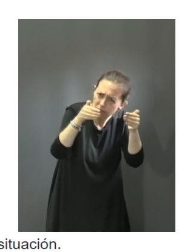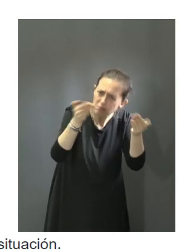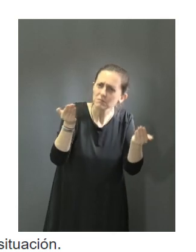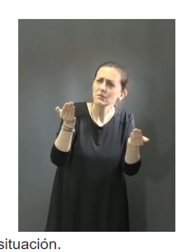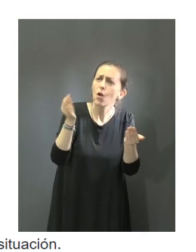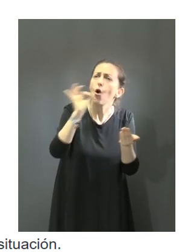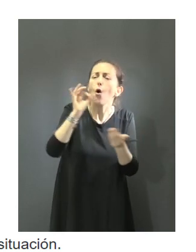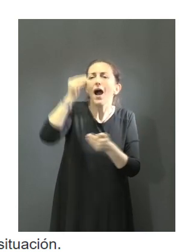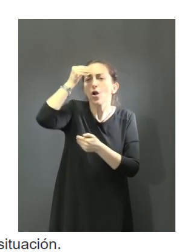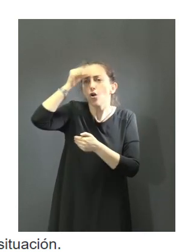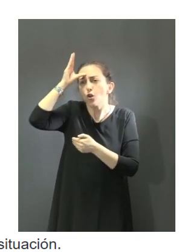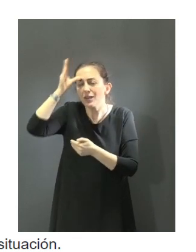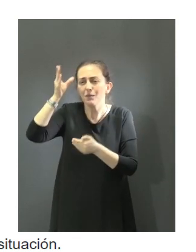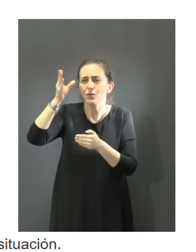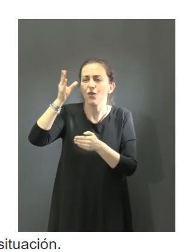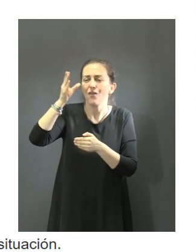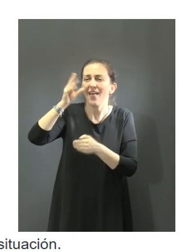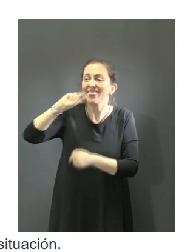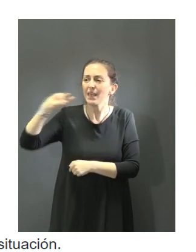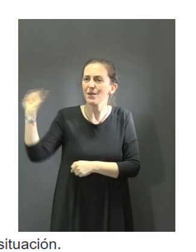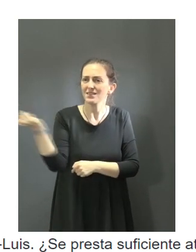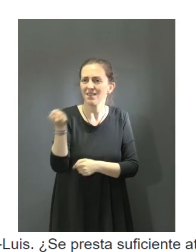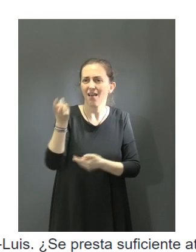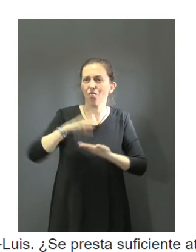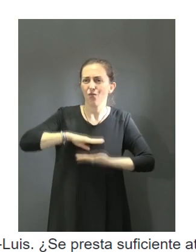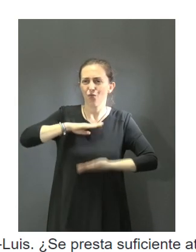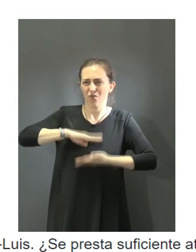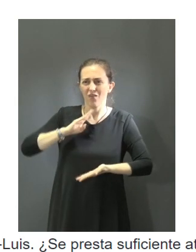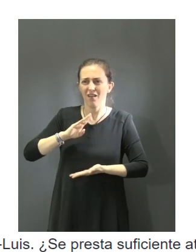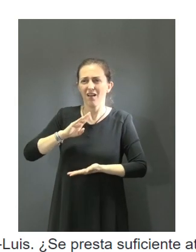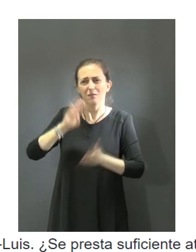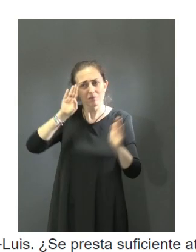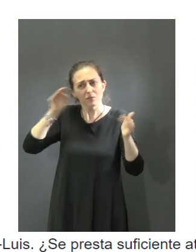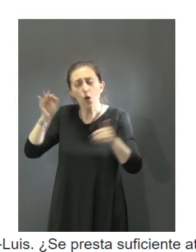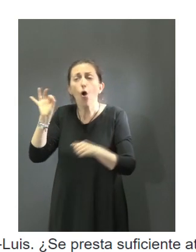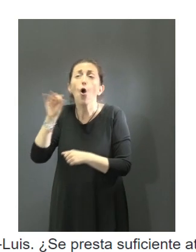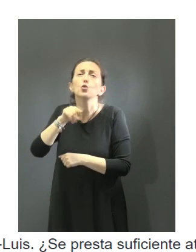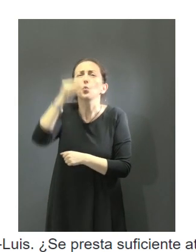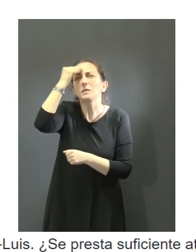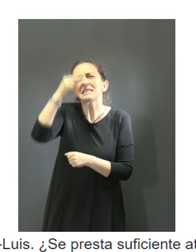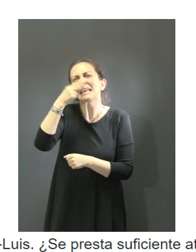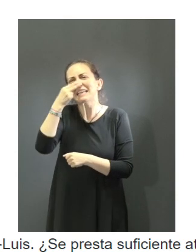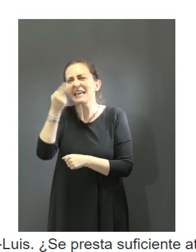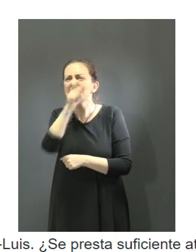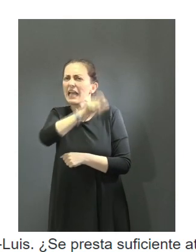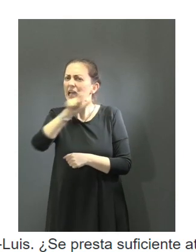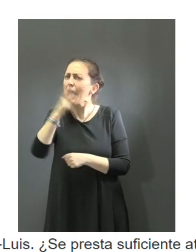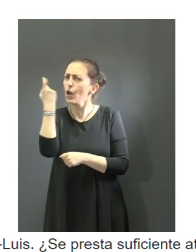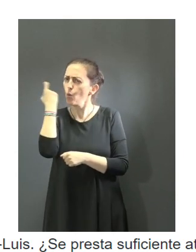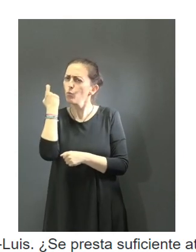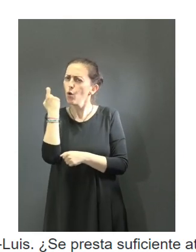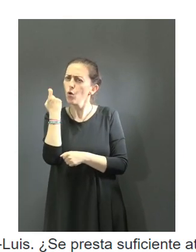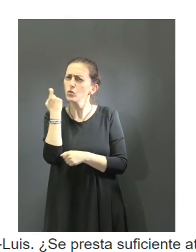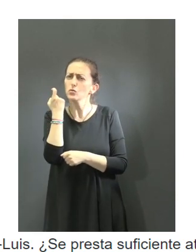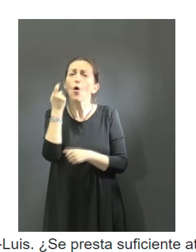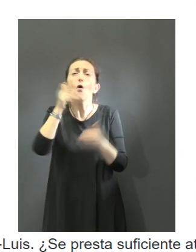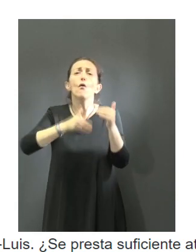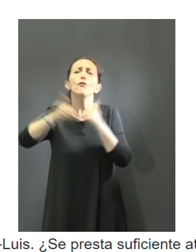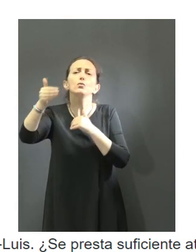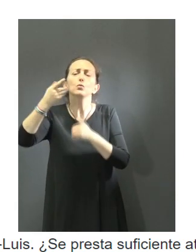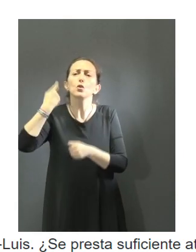al conocimiento de la diversidad de capacidades? ¿Percibes interés en el alumnado o en los